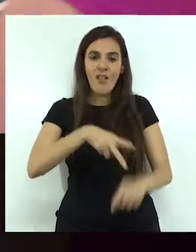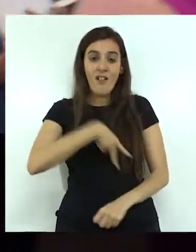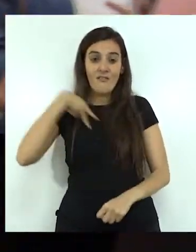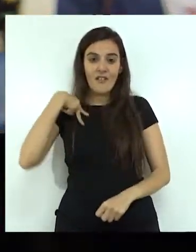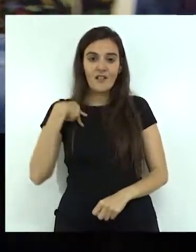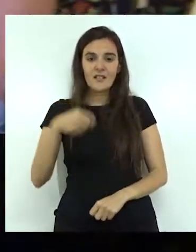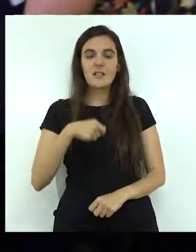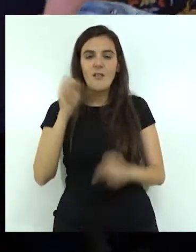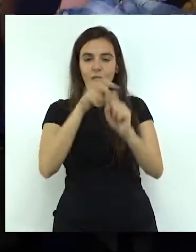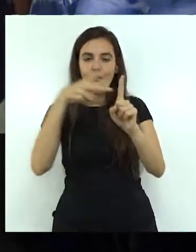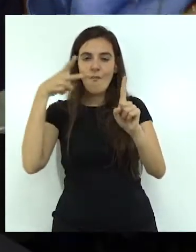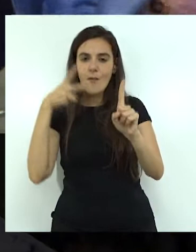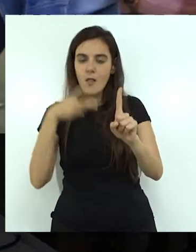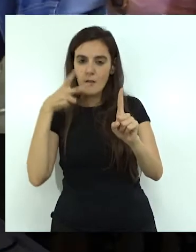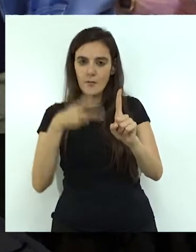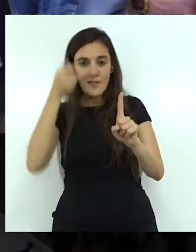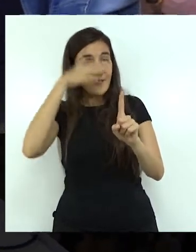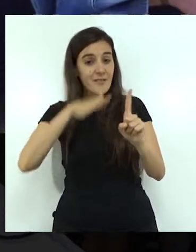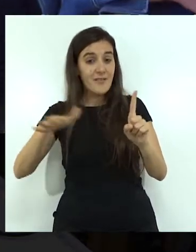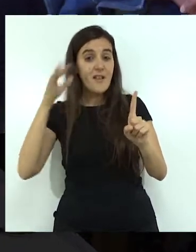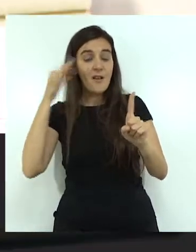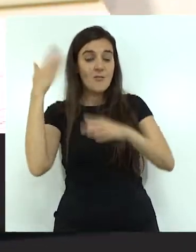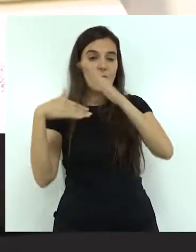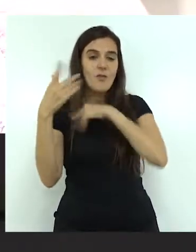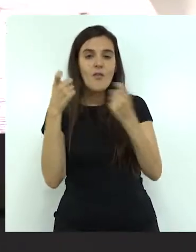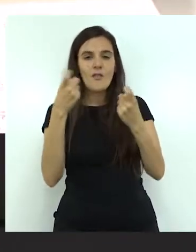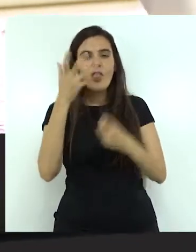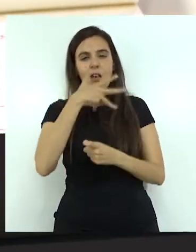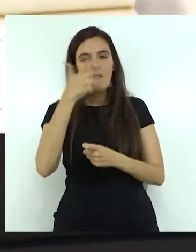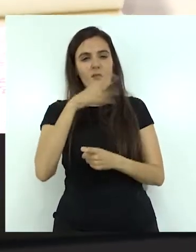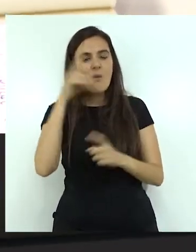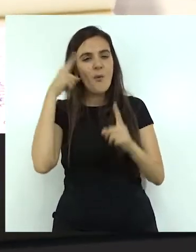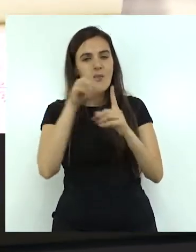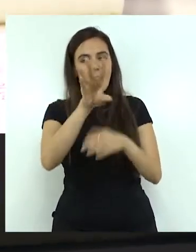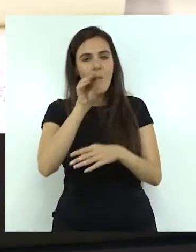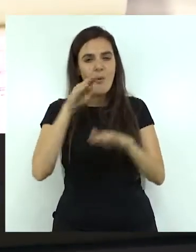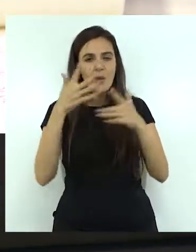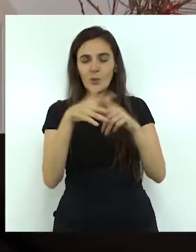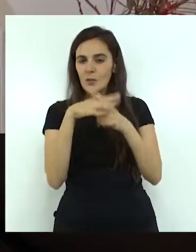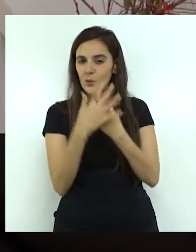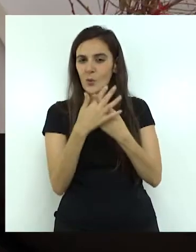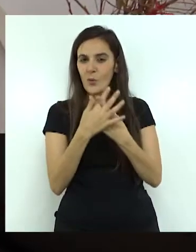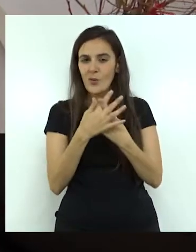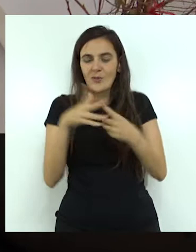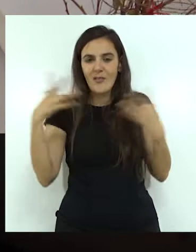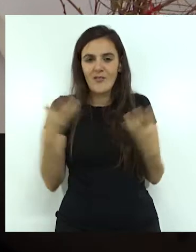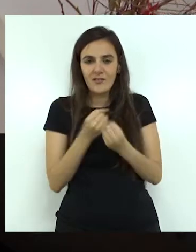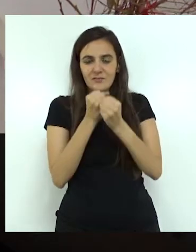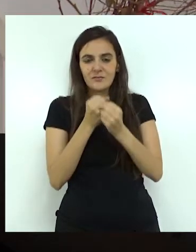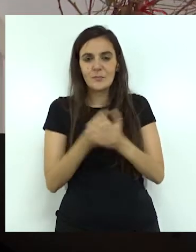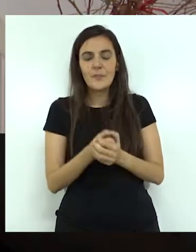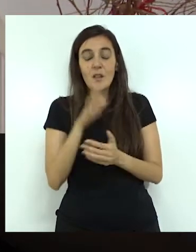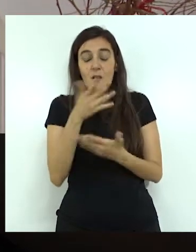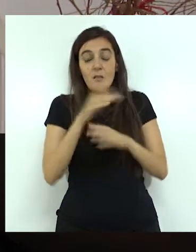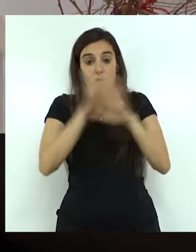perspectiva de la niña a la que le faltaban conocimientos para comprender una situación que le sobrecogió ella claro yo me